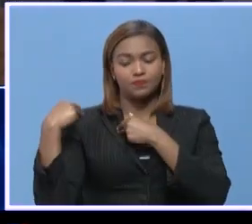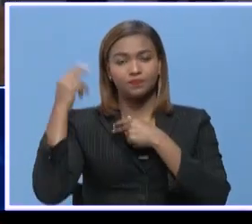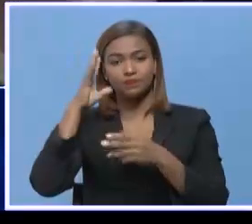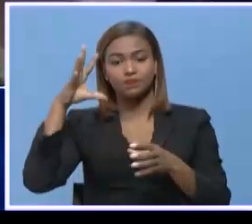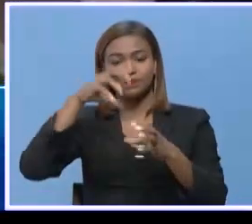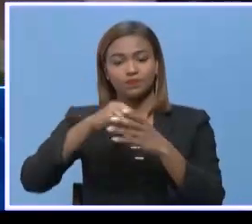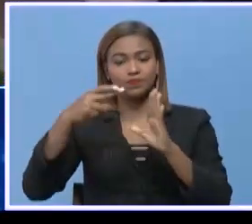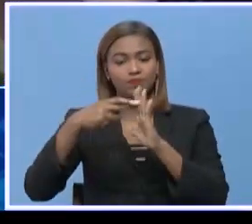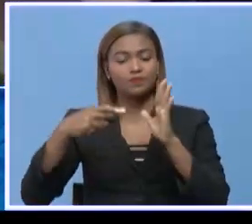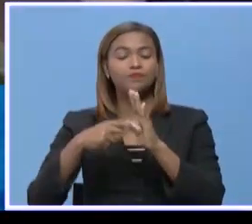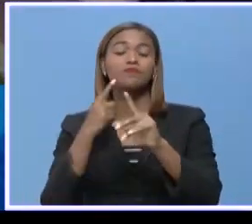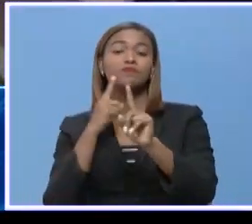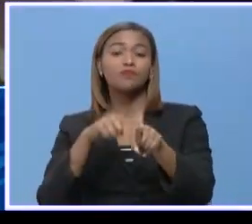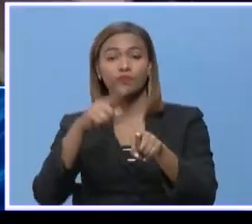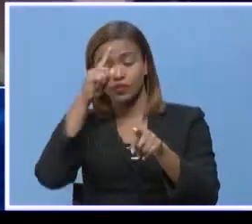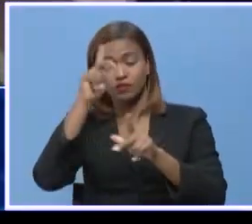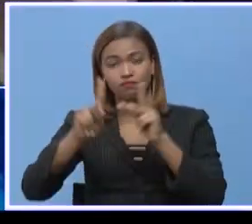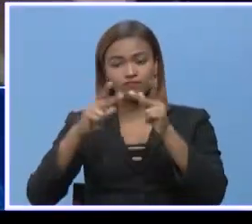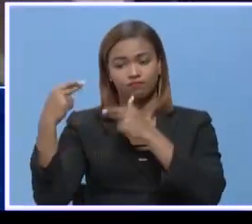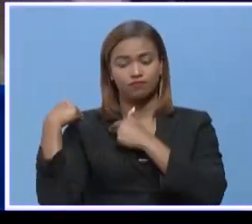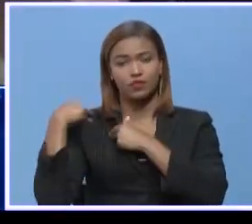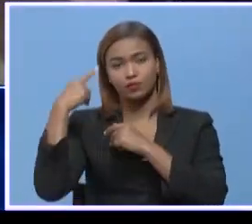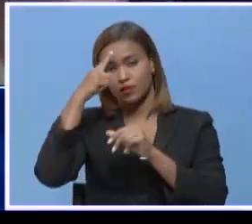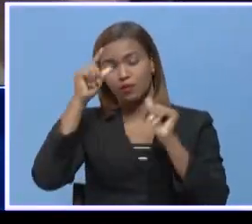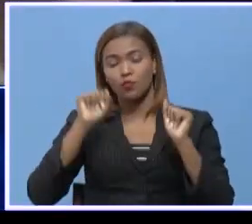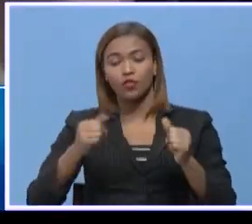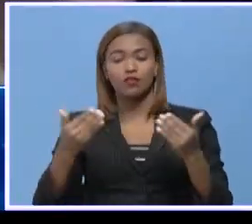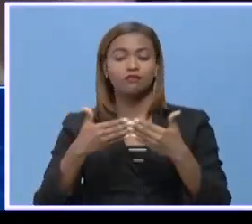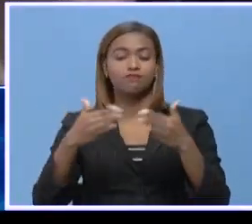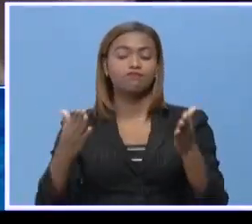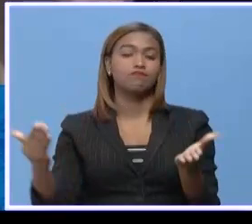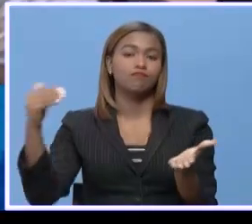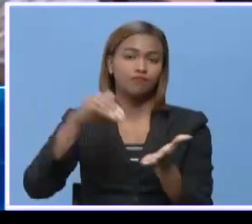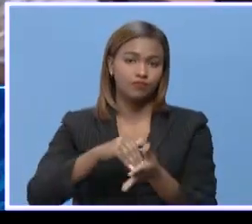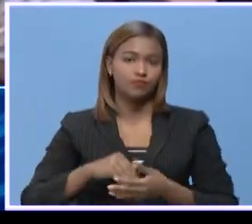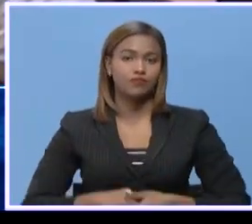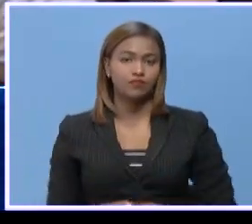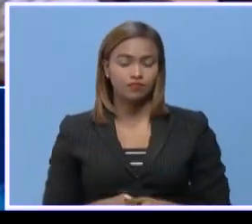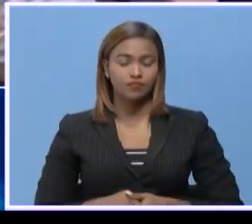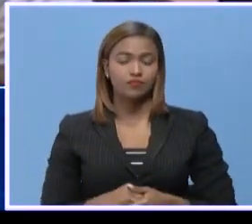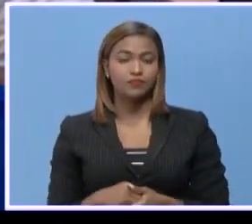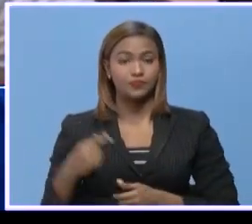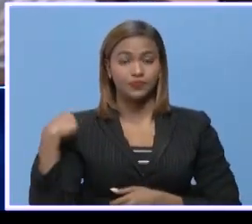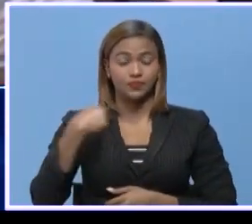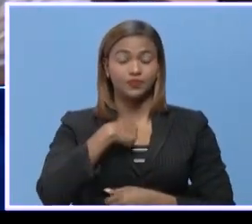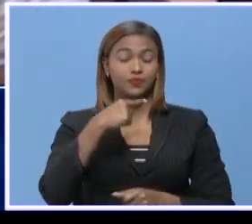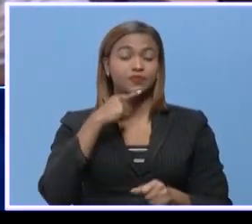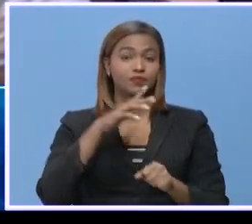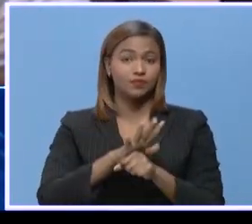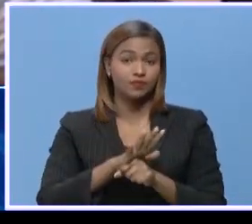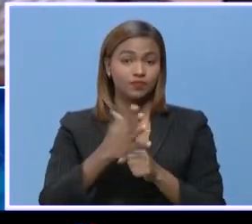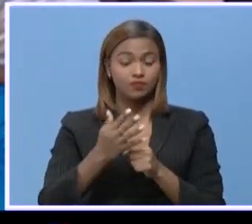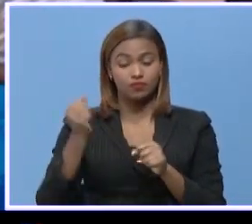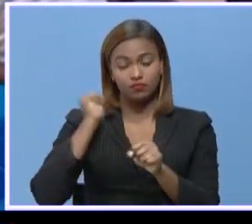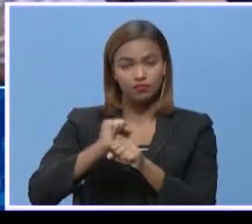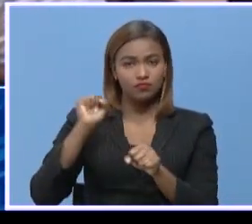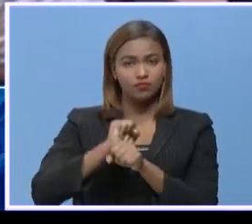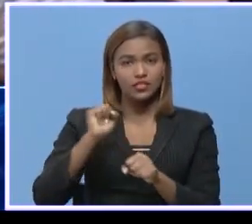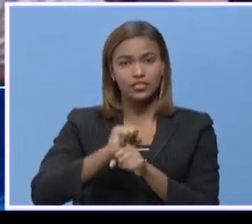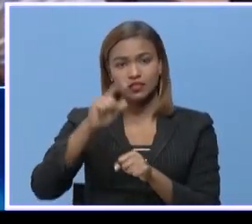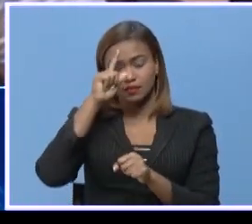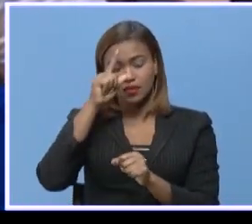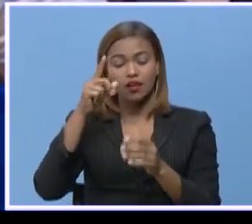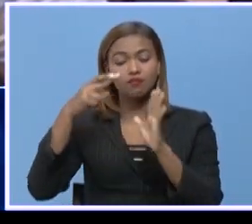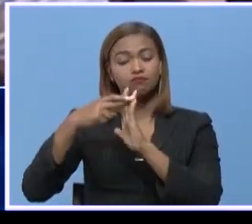las medidas sugeridas por las autoridades para poder reabrir sus establecimientos. Nosotros prometemos trabajar con